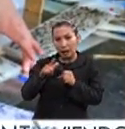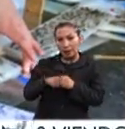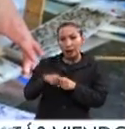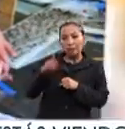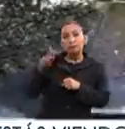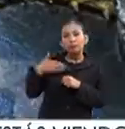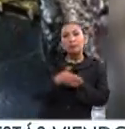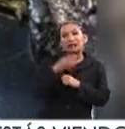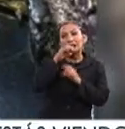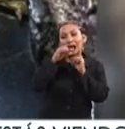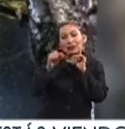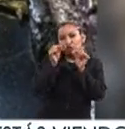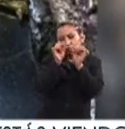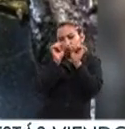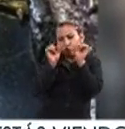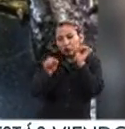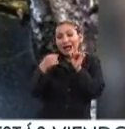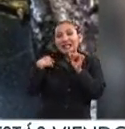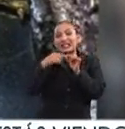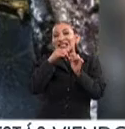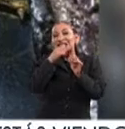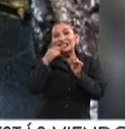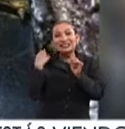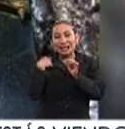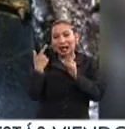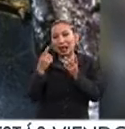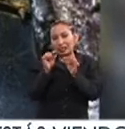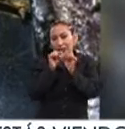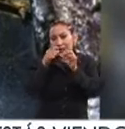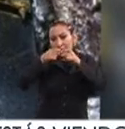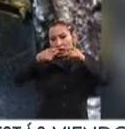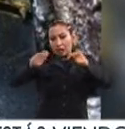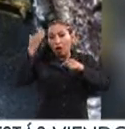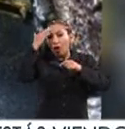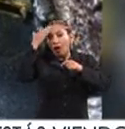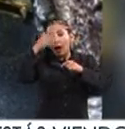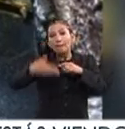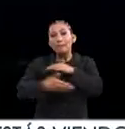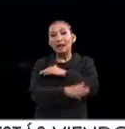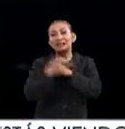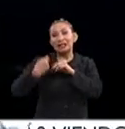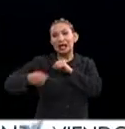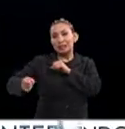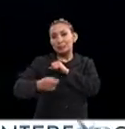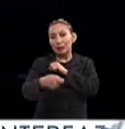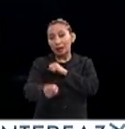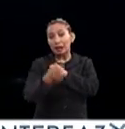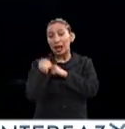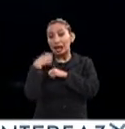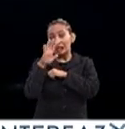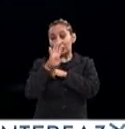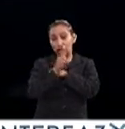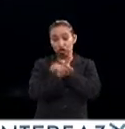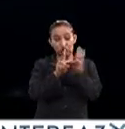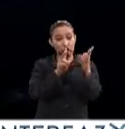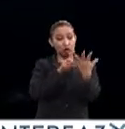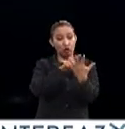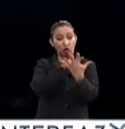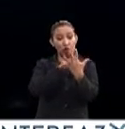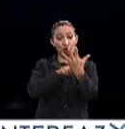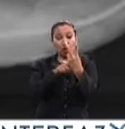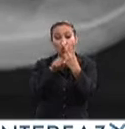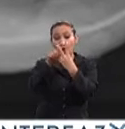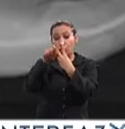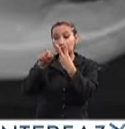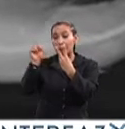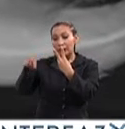especies pez sierra de dientes pequeños y sierra de dientes grandes, también conocido como pez espada. 2 de las 5 especies de estos animales